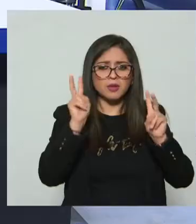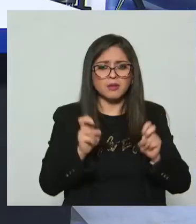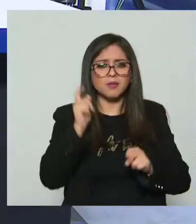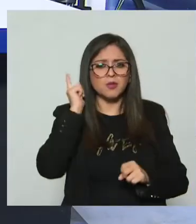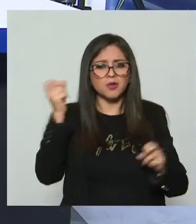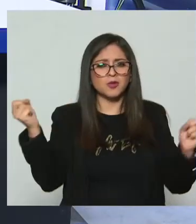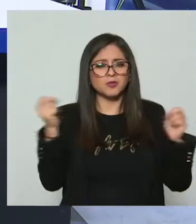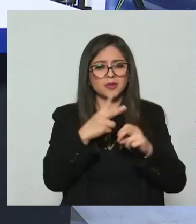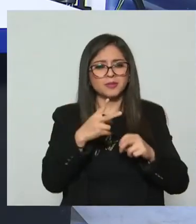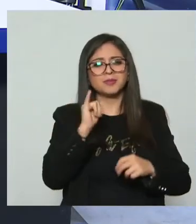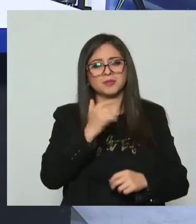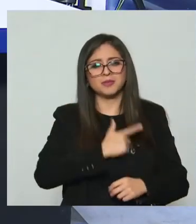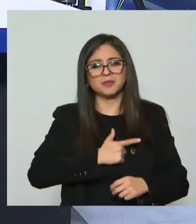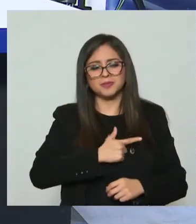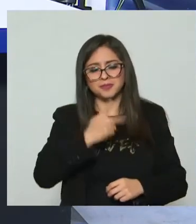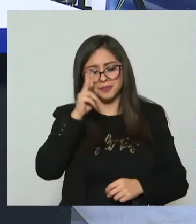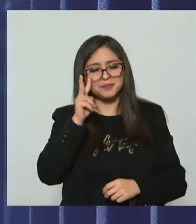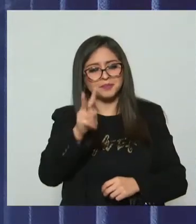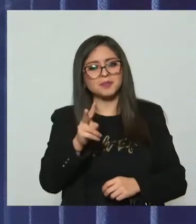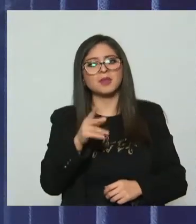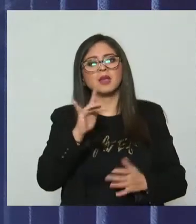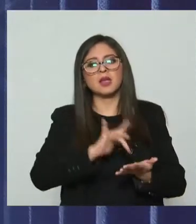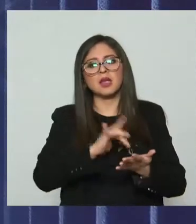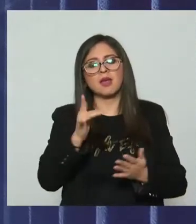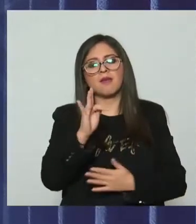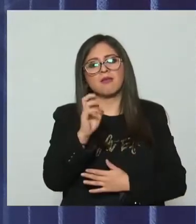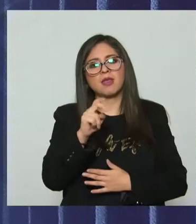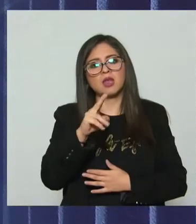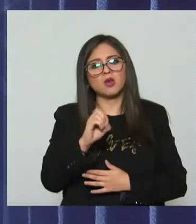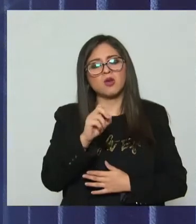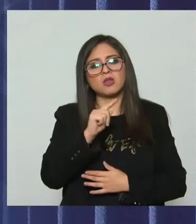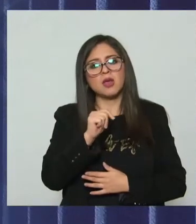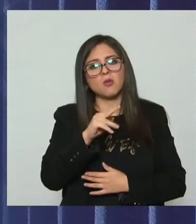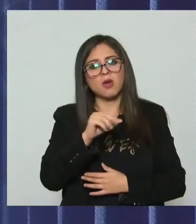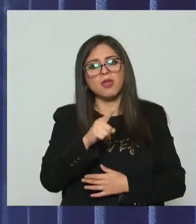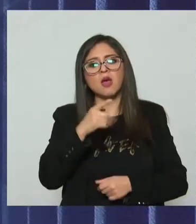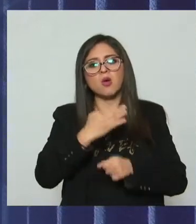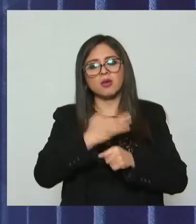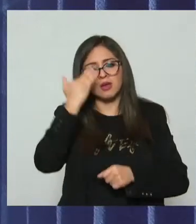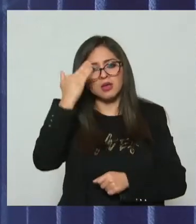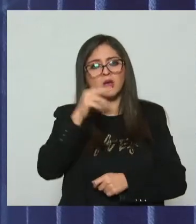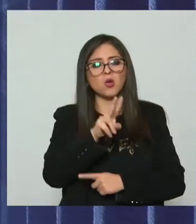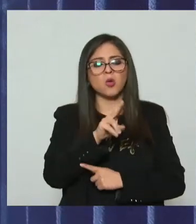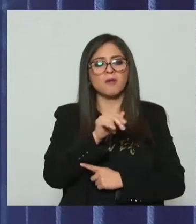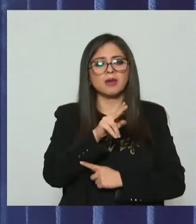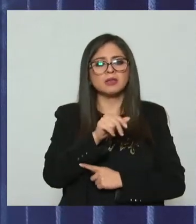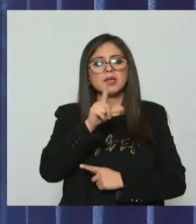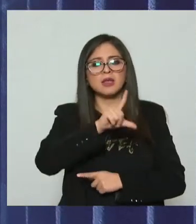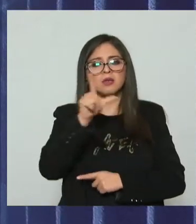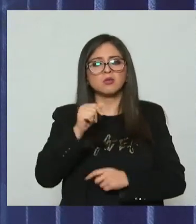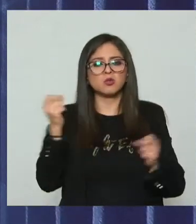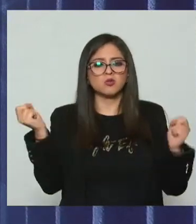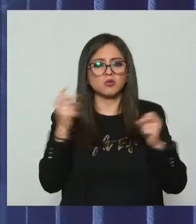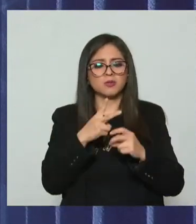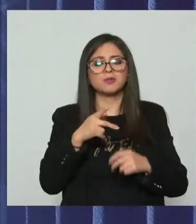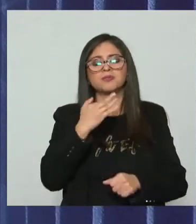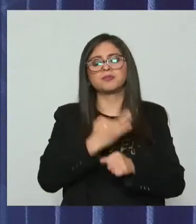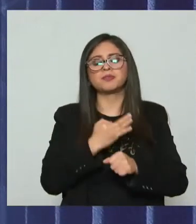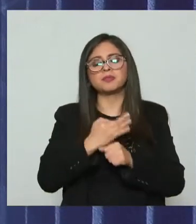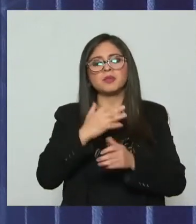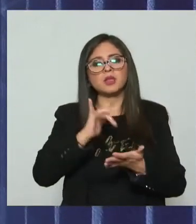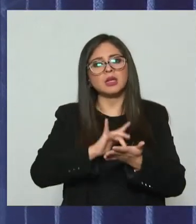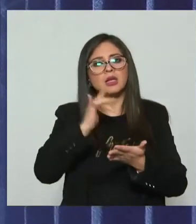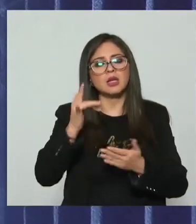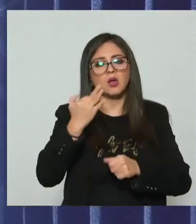pronto. Gracias, Mariana, un gusto verte. Muchísimas gracias a Federico Taboada, se nos agota el tiempo, él es urbanista, lo esperamos pronto. No queda más que